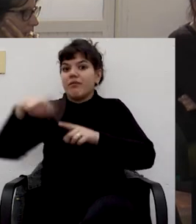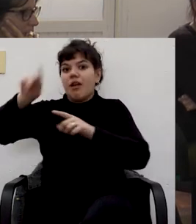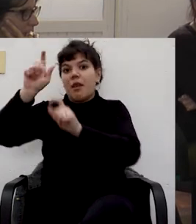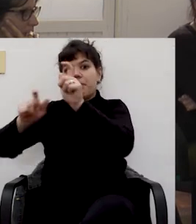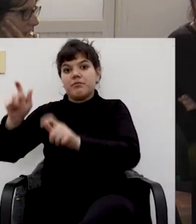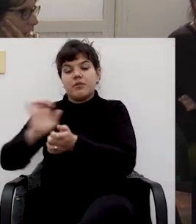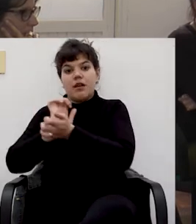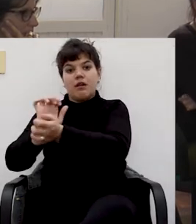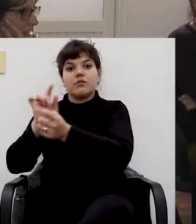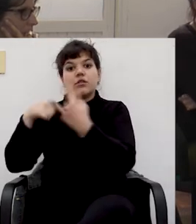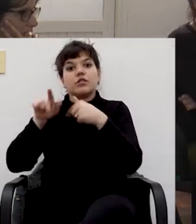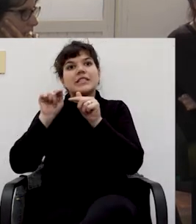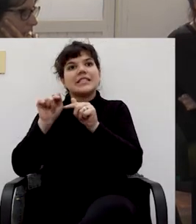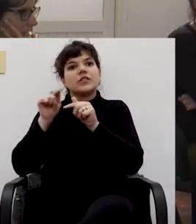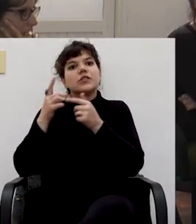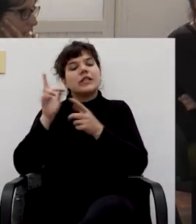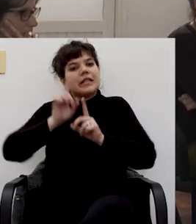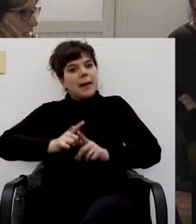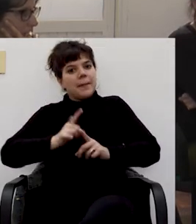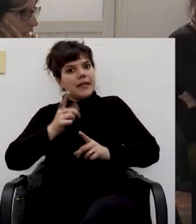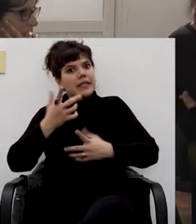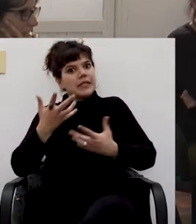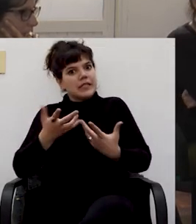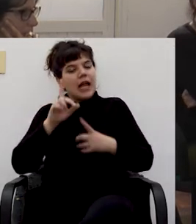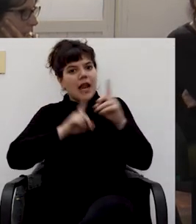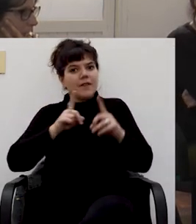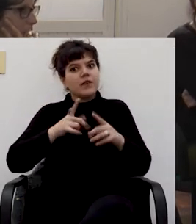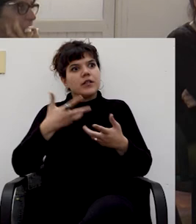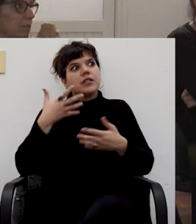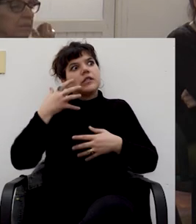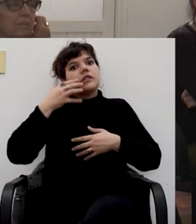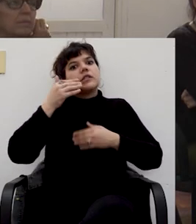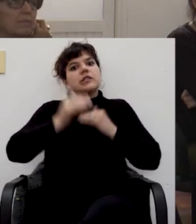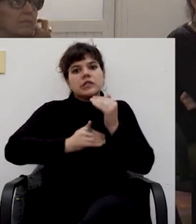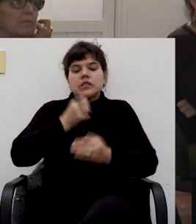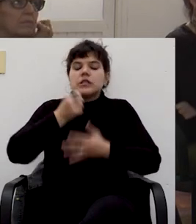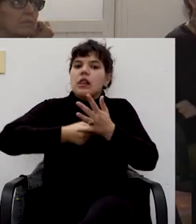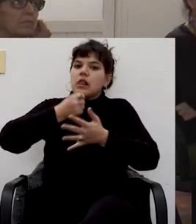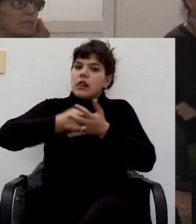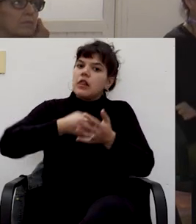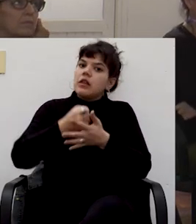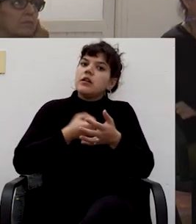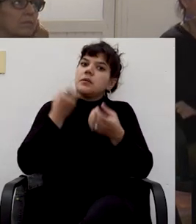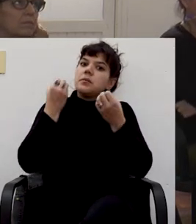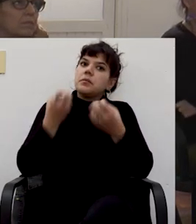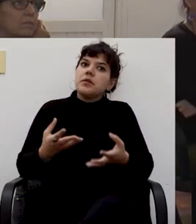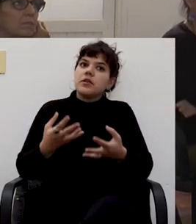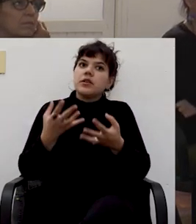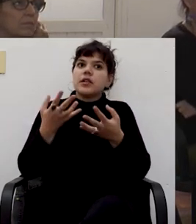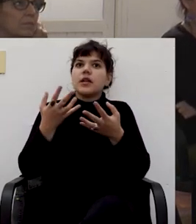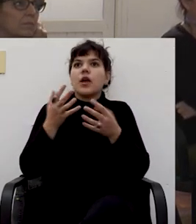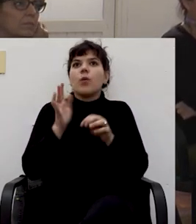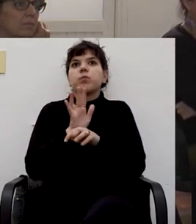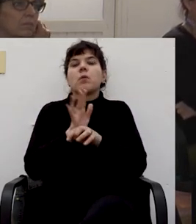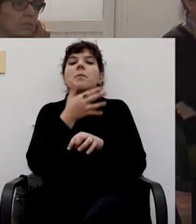personas. Y esto también es algo que a la universidad le cuesta muchísimo, porque nos es más